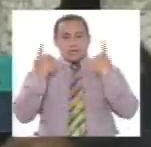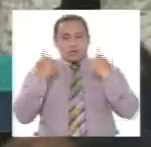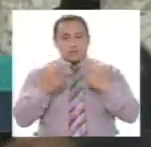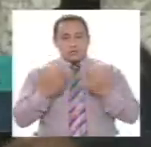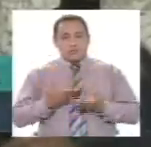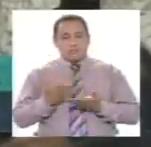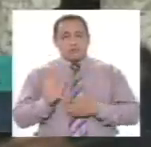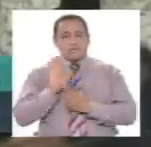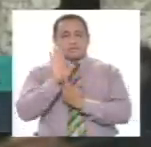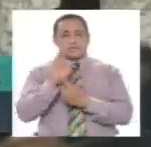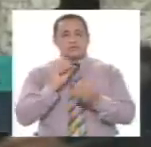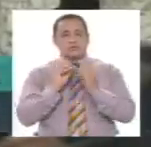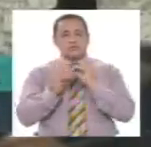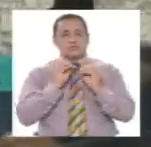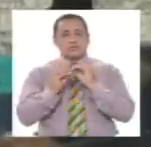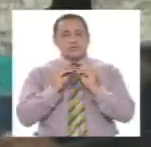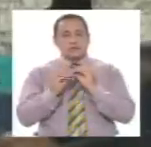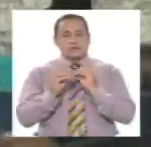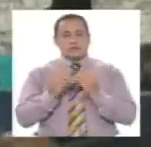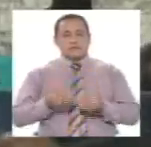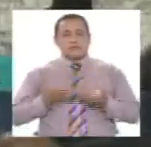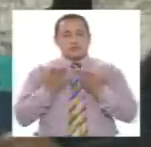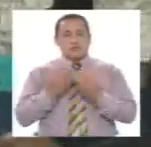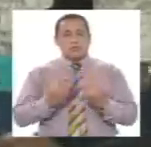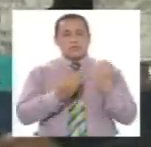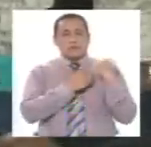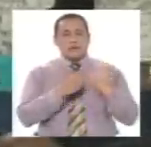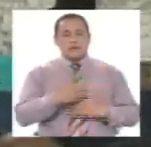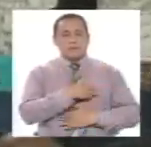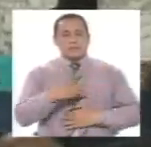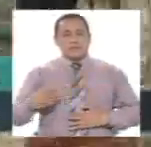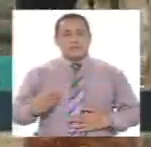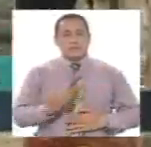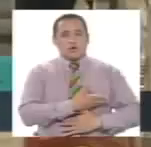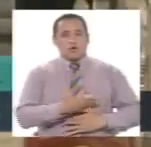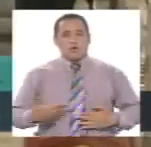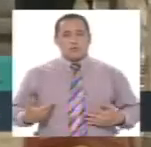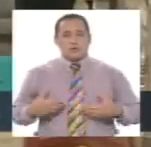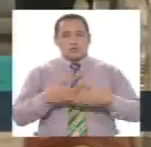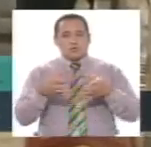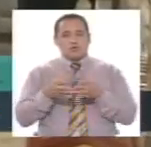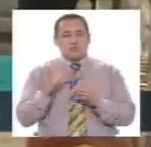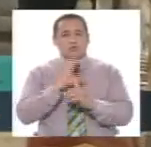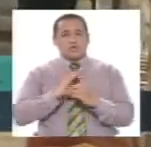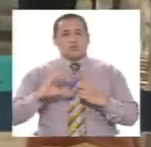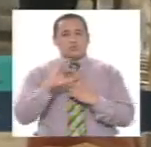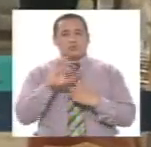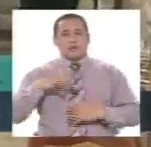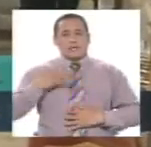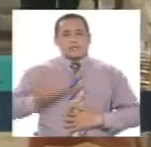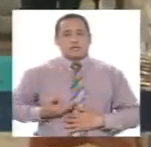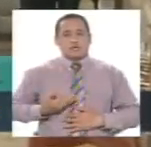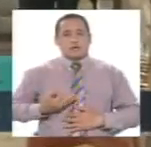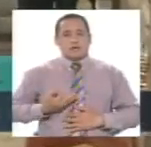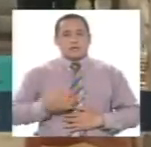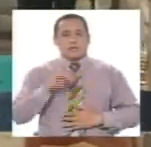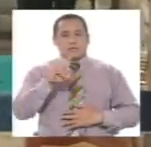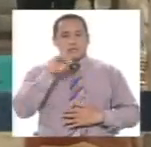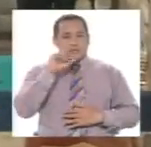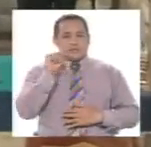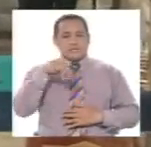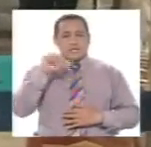lo acordado, se resuelve nombrar ministra de Estado en el despacho de Cultura a la señora